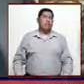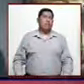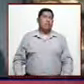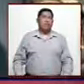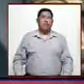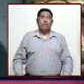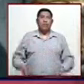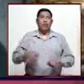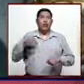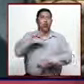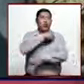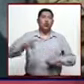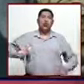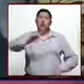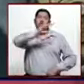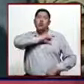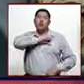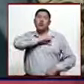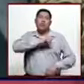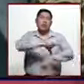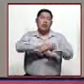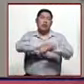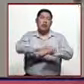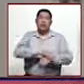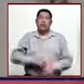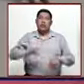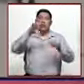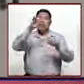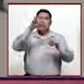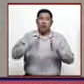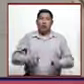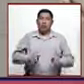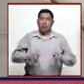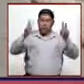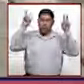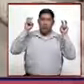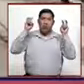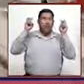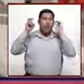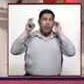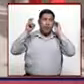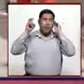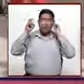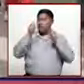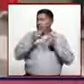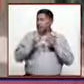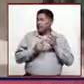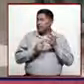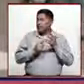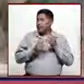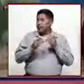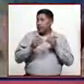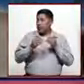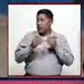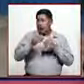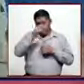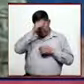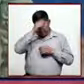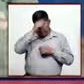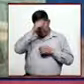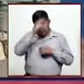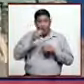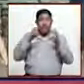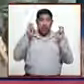Ha procedido a la aprehensión de 7 personas por los delitos tipificados en el Código